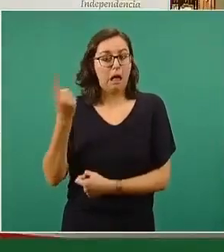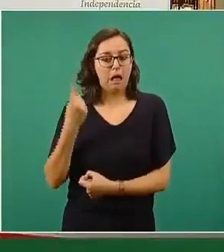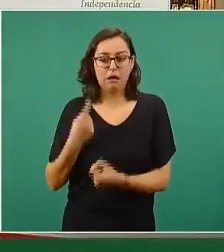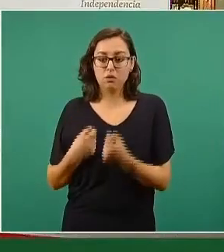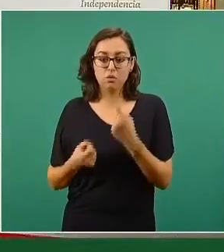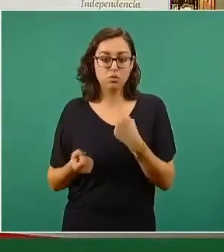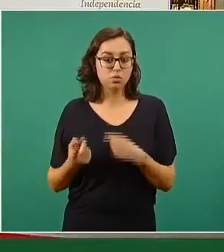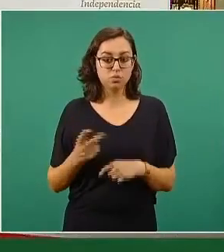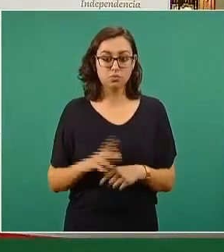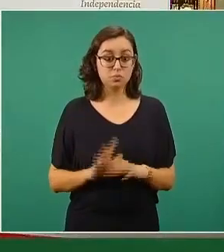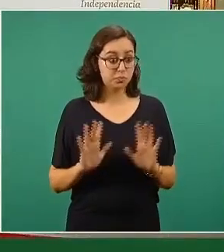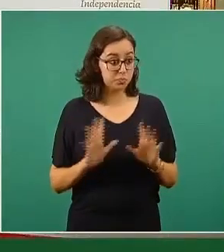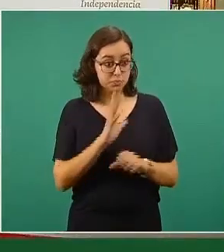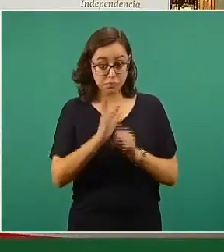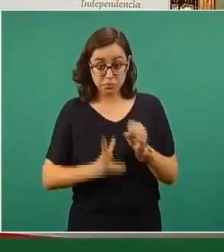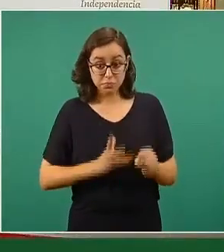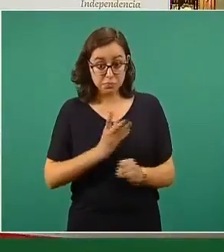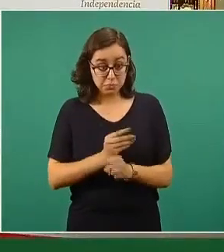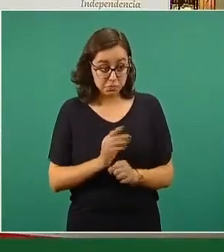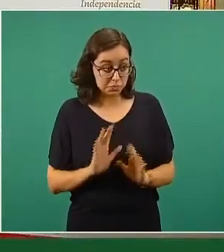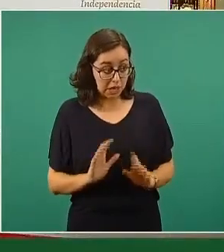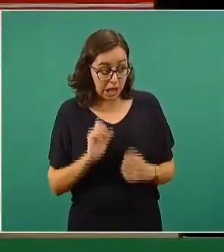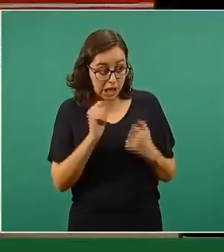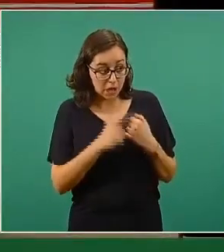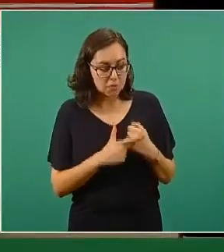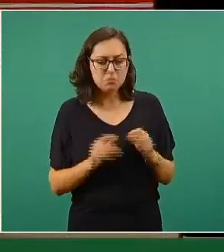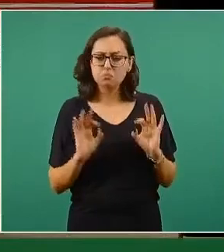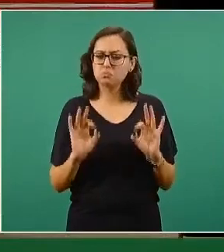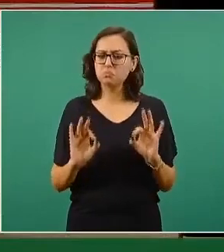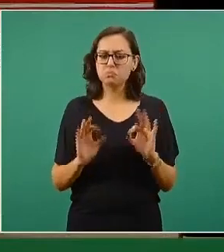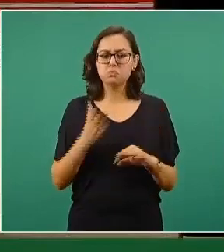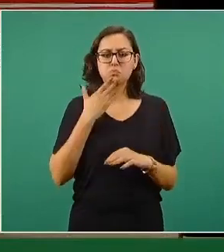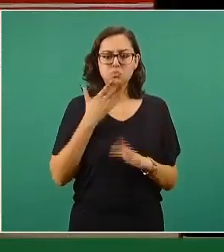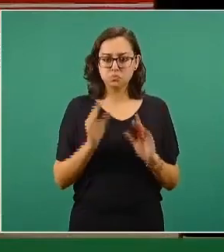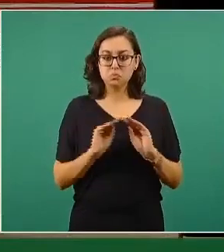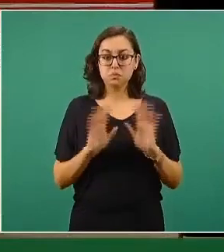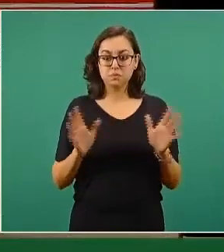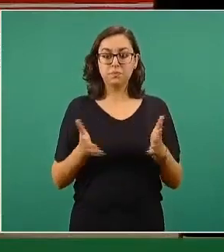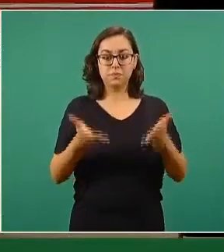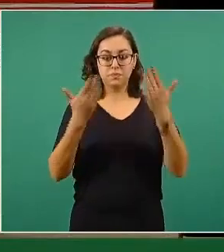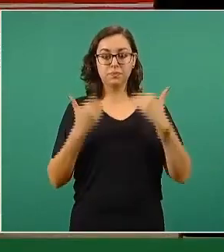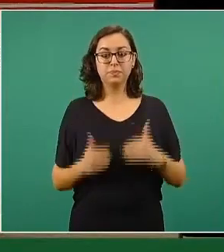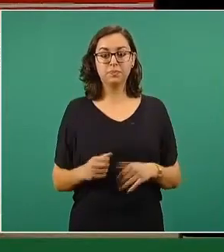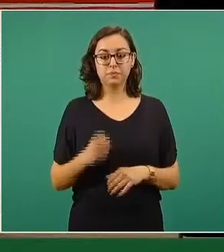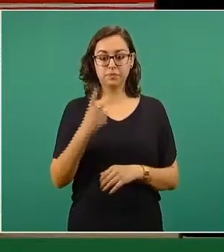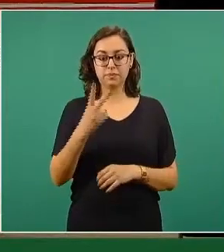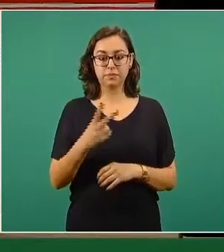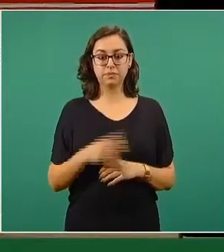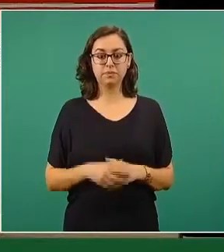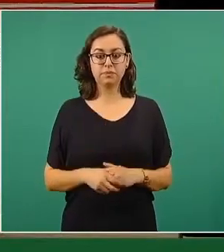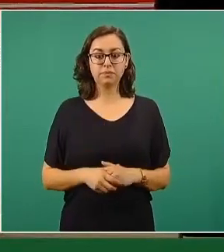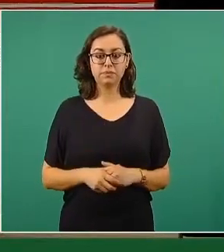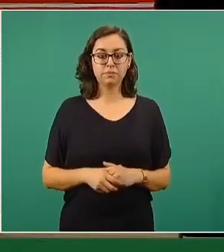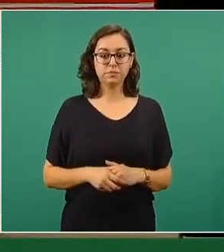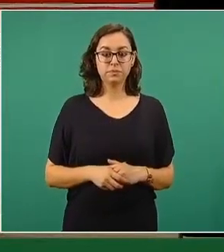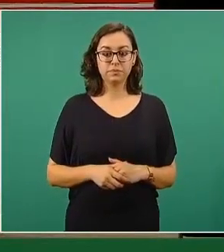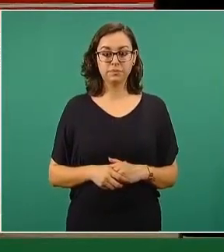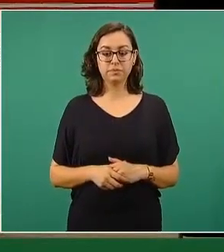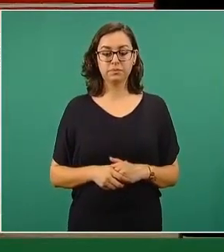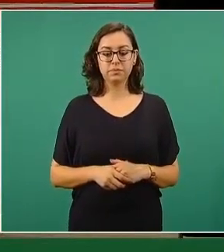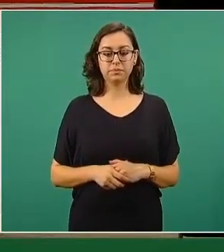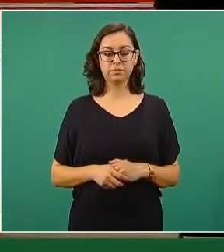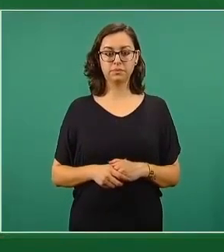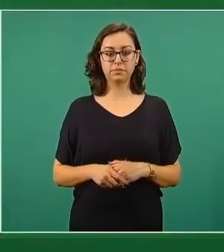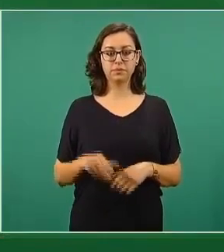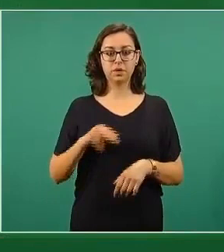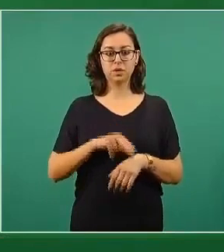algún complemento. Muchas gracias. No, me parece muy bien. Creo que quedan uno o dos. Dos. Vamos a ver los dos.